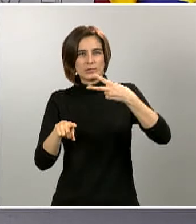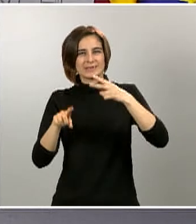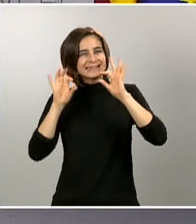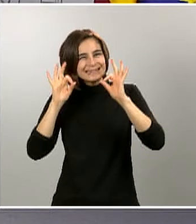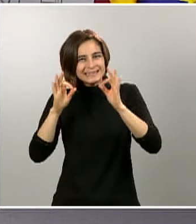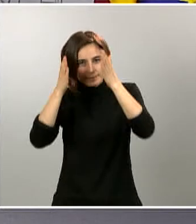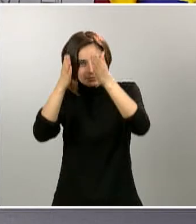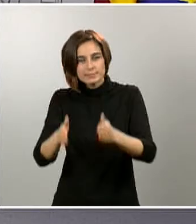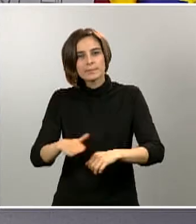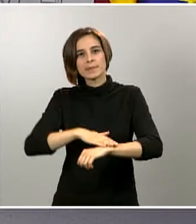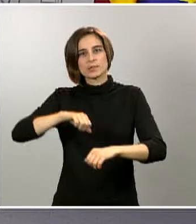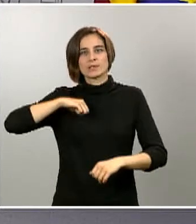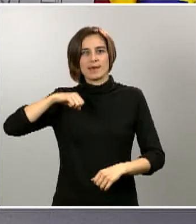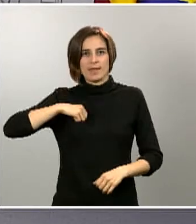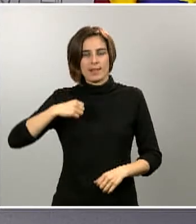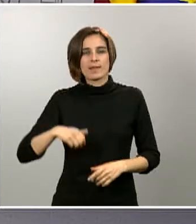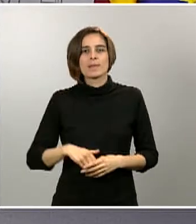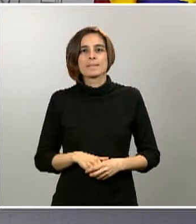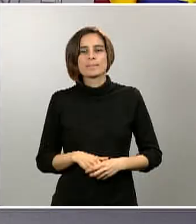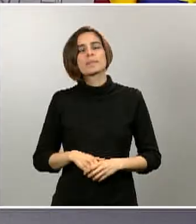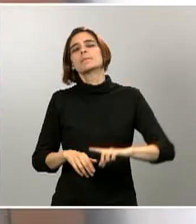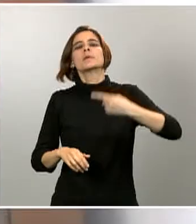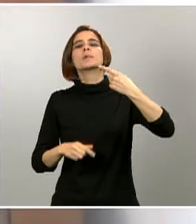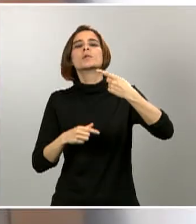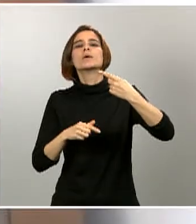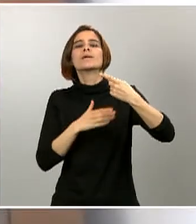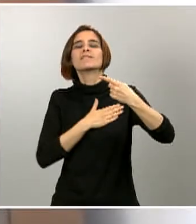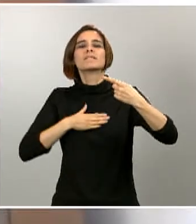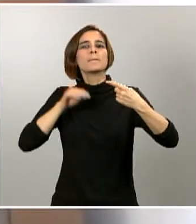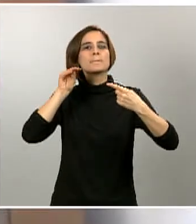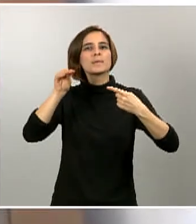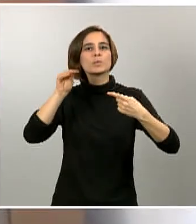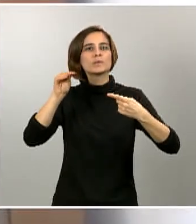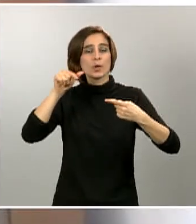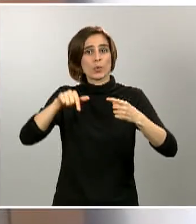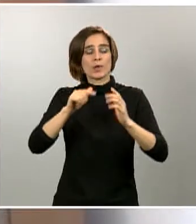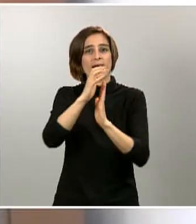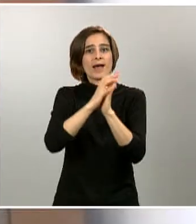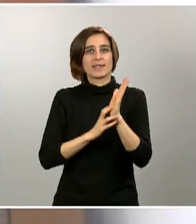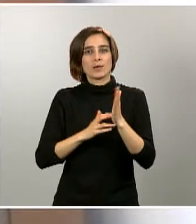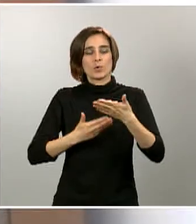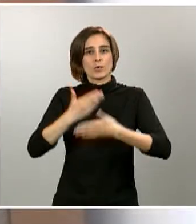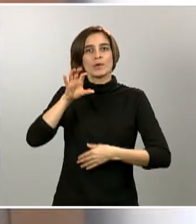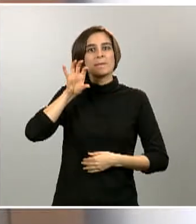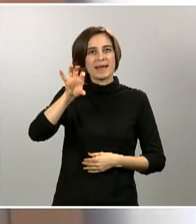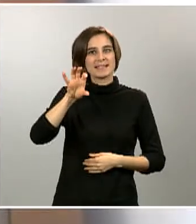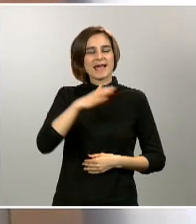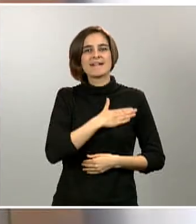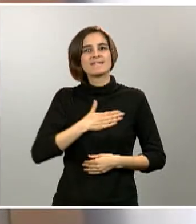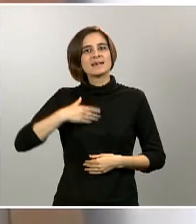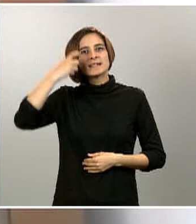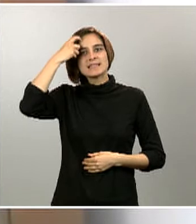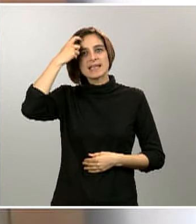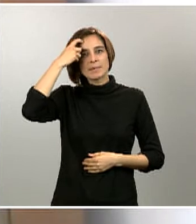Illa. En primer lugar, me gustaría preguntarle por un artículo que aparece hoy en el diario El País. Quisiera saber si este estado de